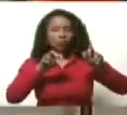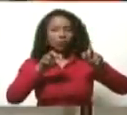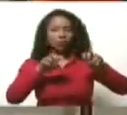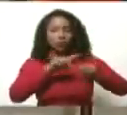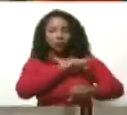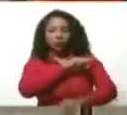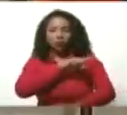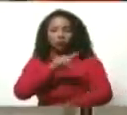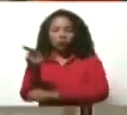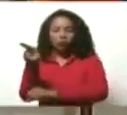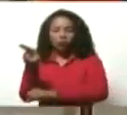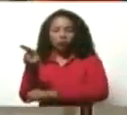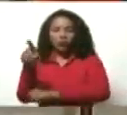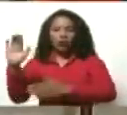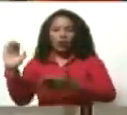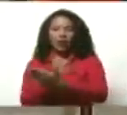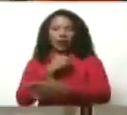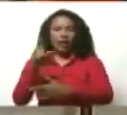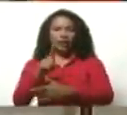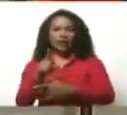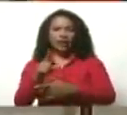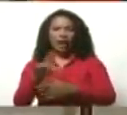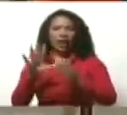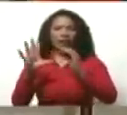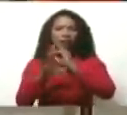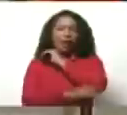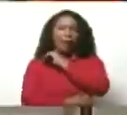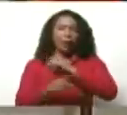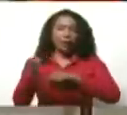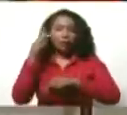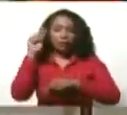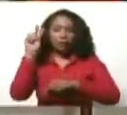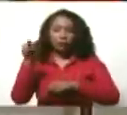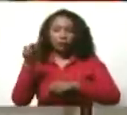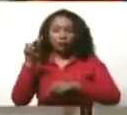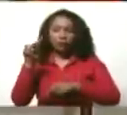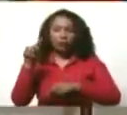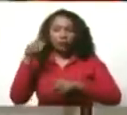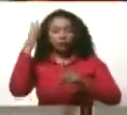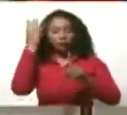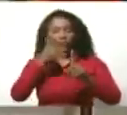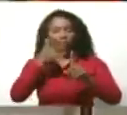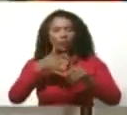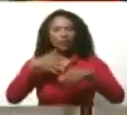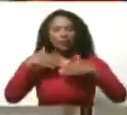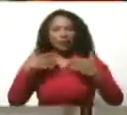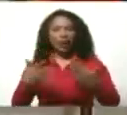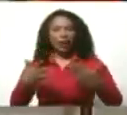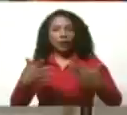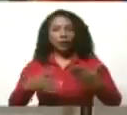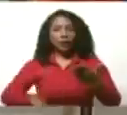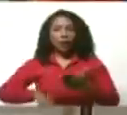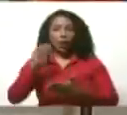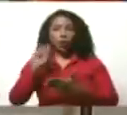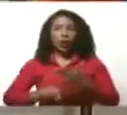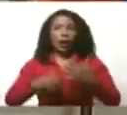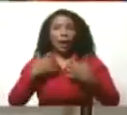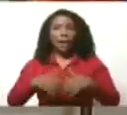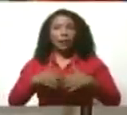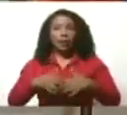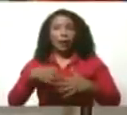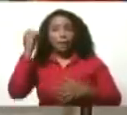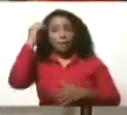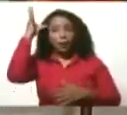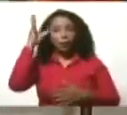ordenó desmontar esta estafa y obviamente se instruyó que se contrataran empresas